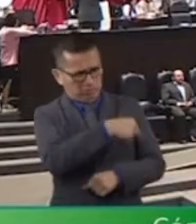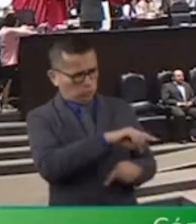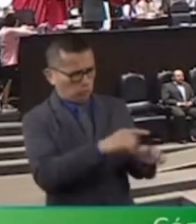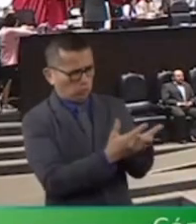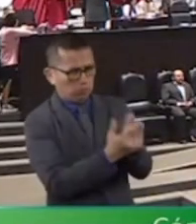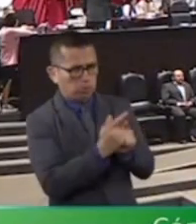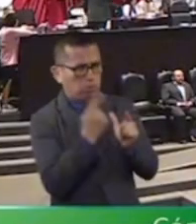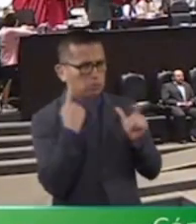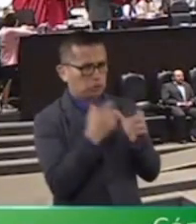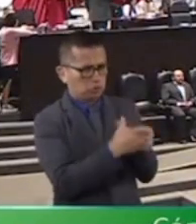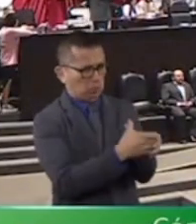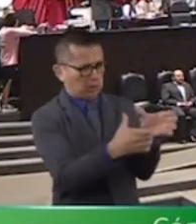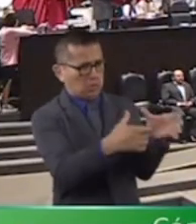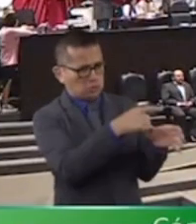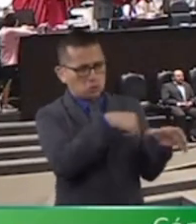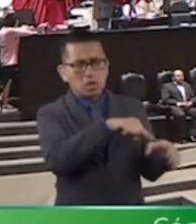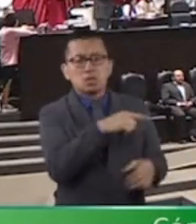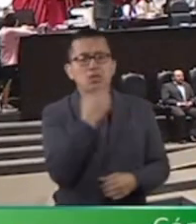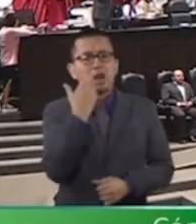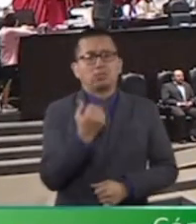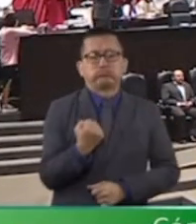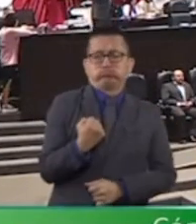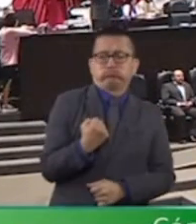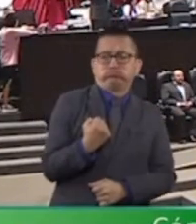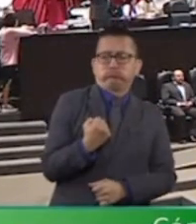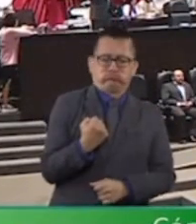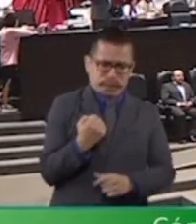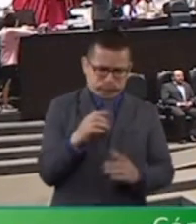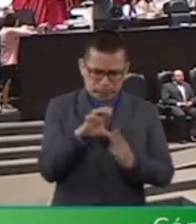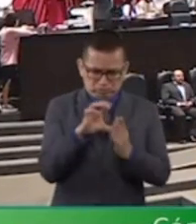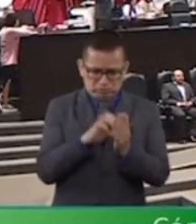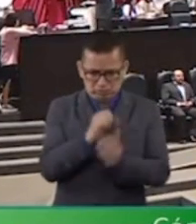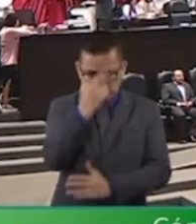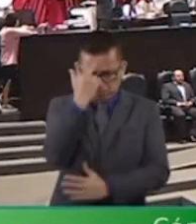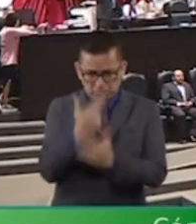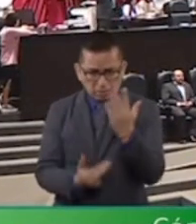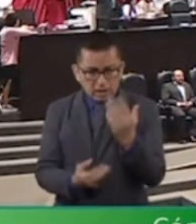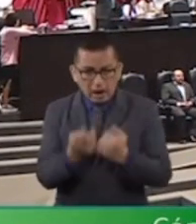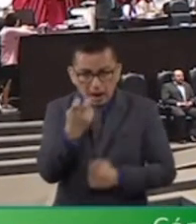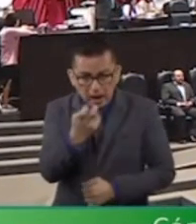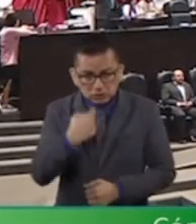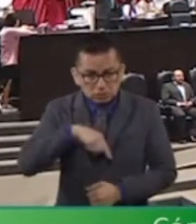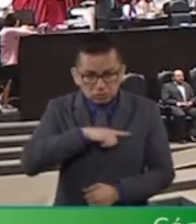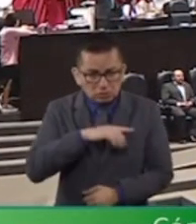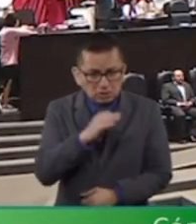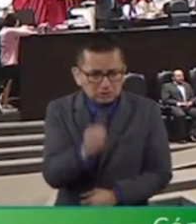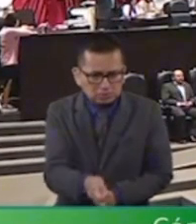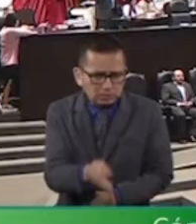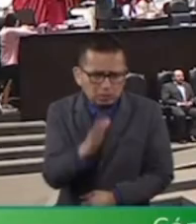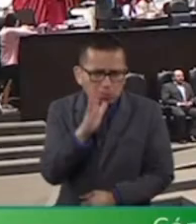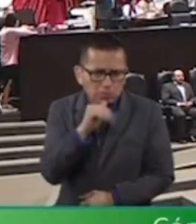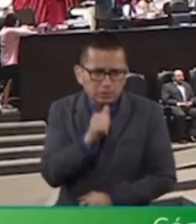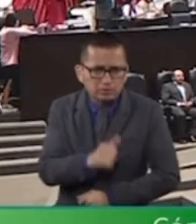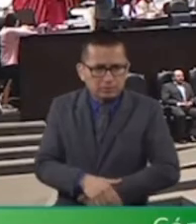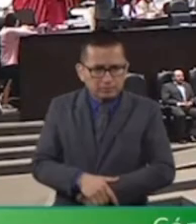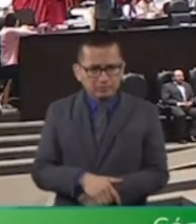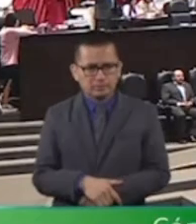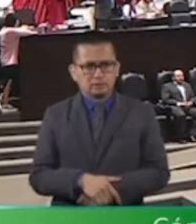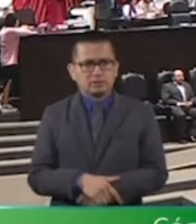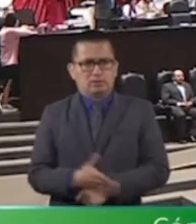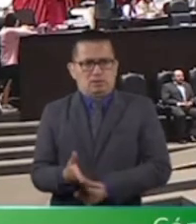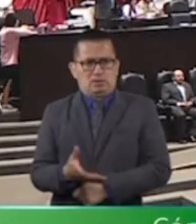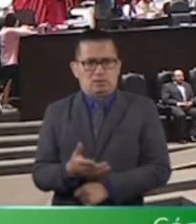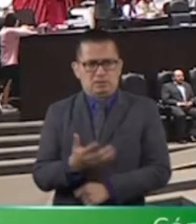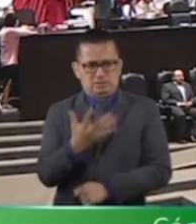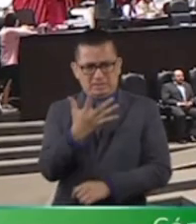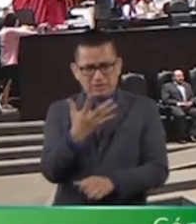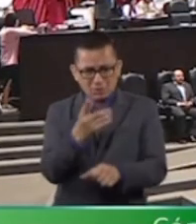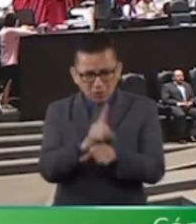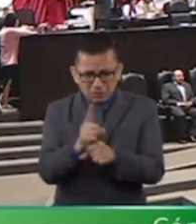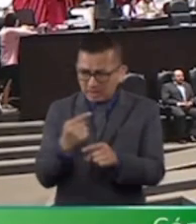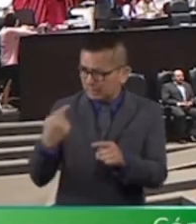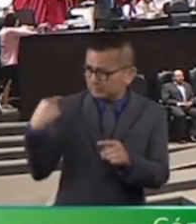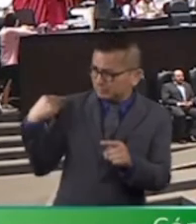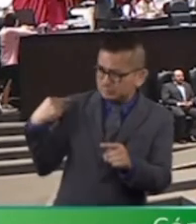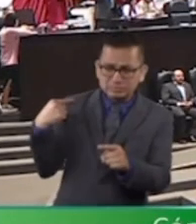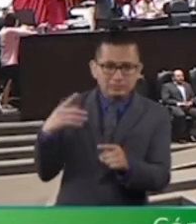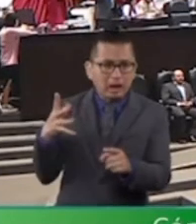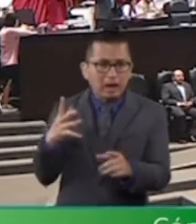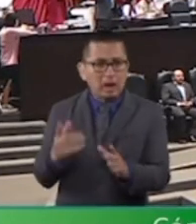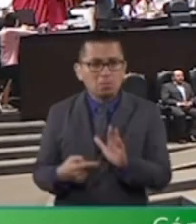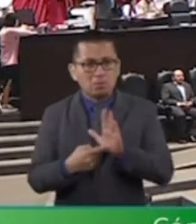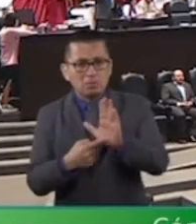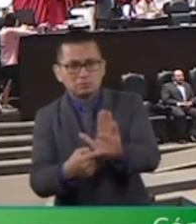Constitución. Eso es lo que no les vamos a permitir. Por supuesto que han transcurrido solo 5 días de que se presentó el dictamen,